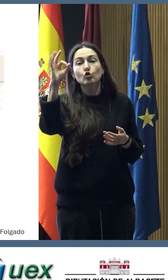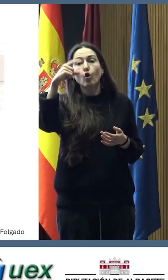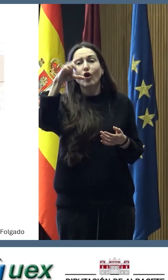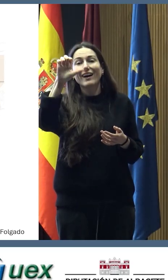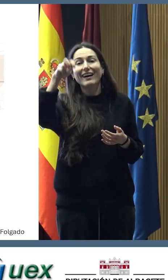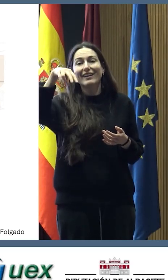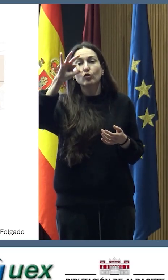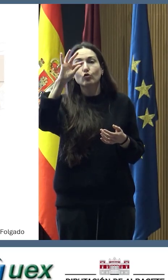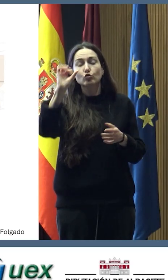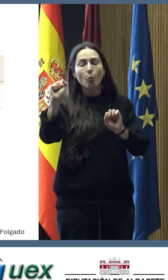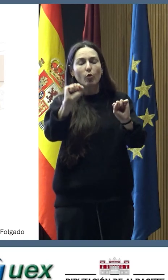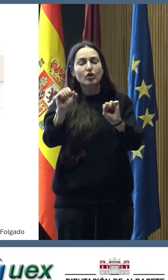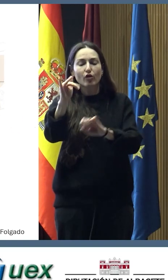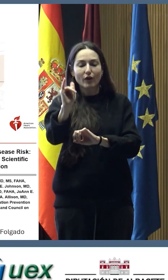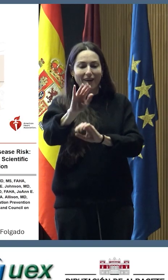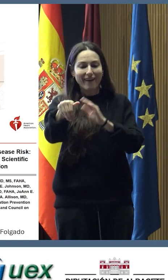menopausia.